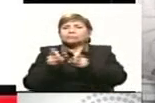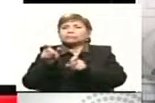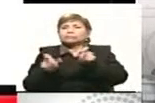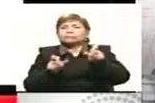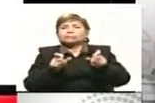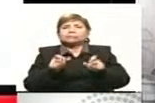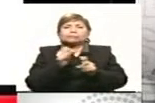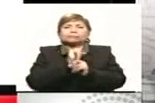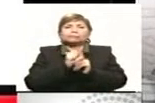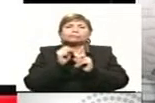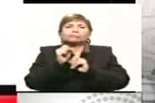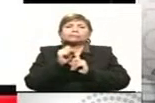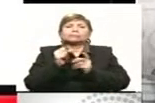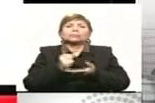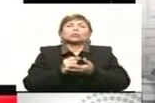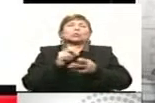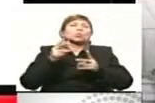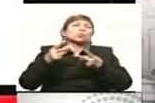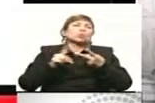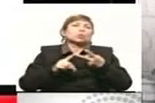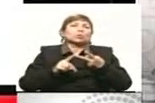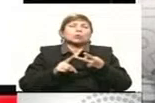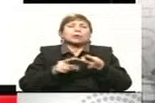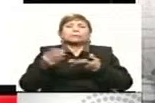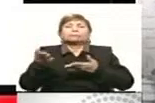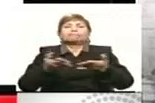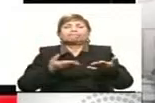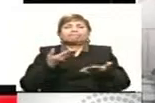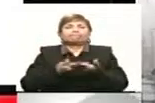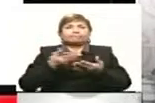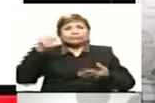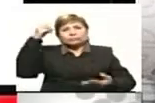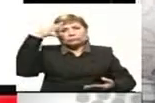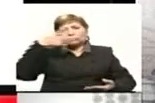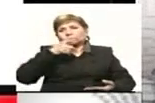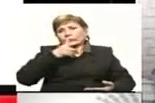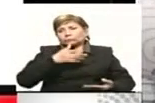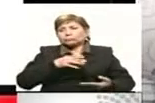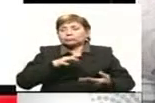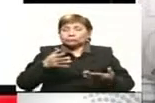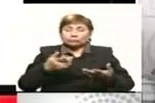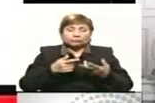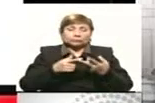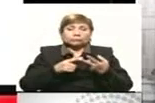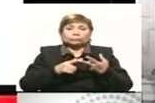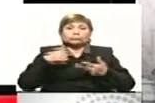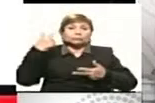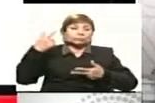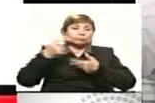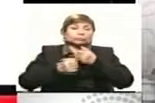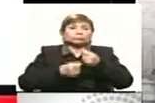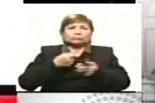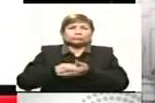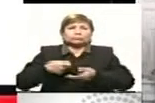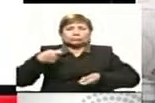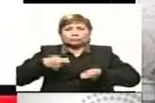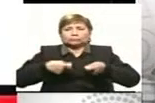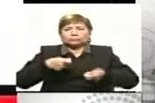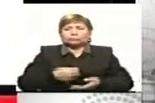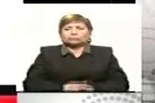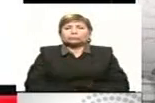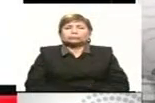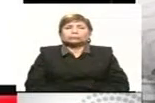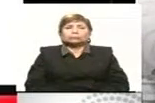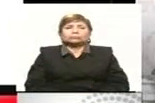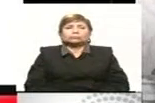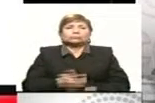el segundo más importante en realidad es bienes y servicios. Tiene también programado para el próximo año una inversión, una adquisición